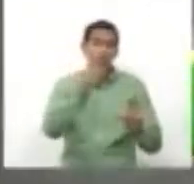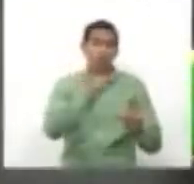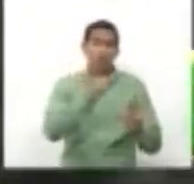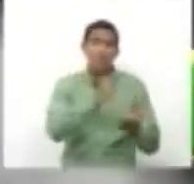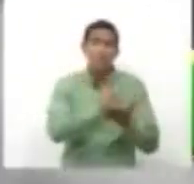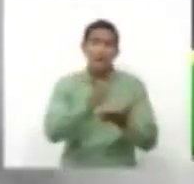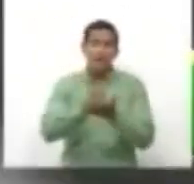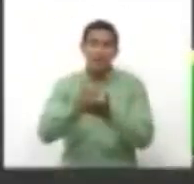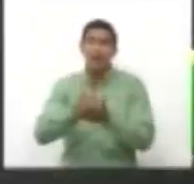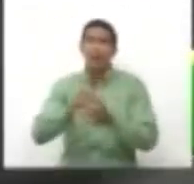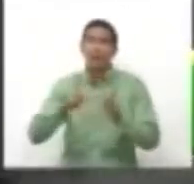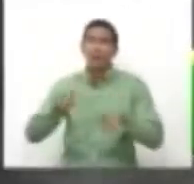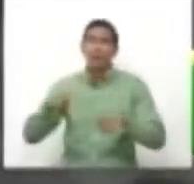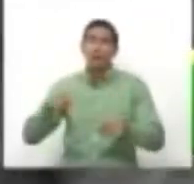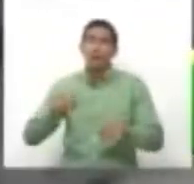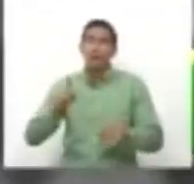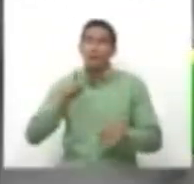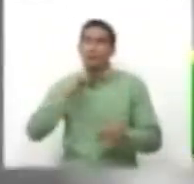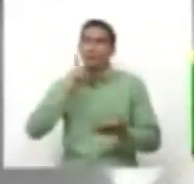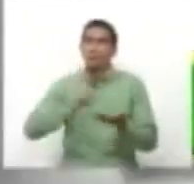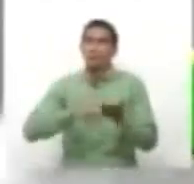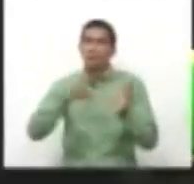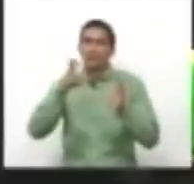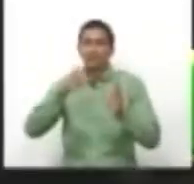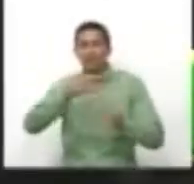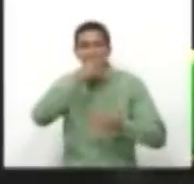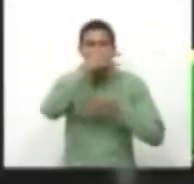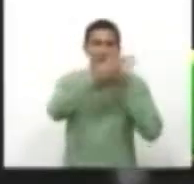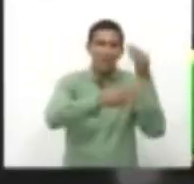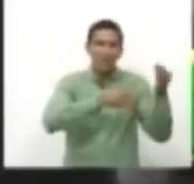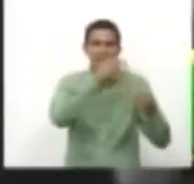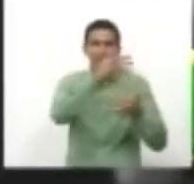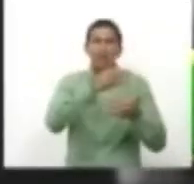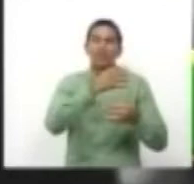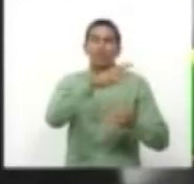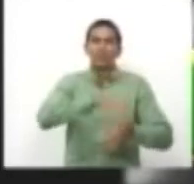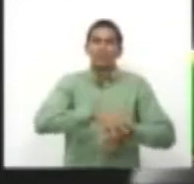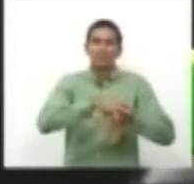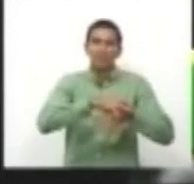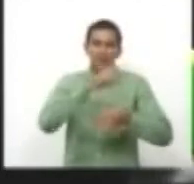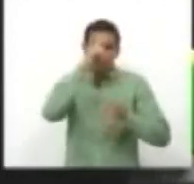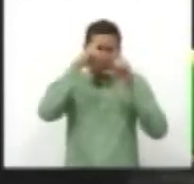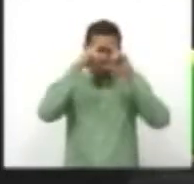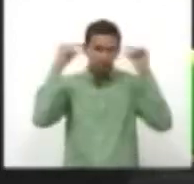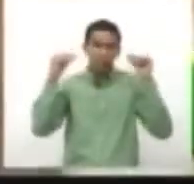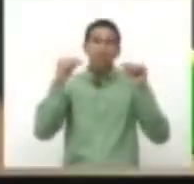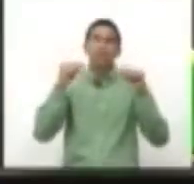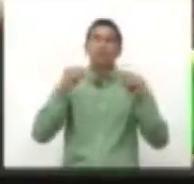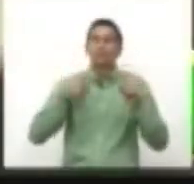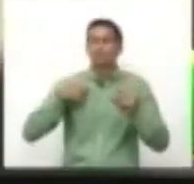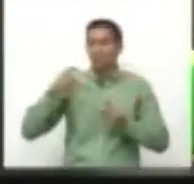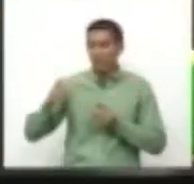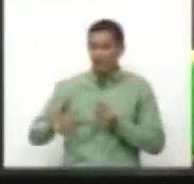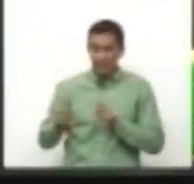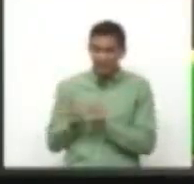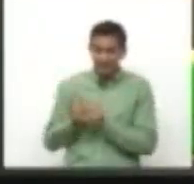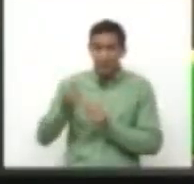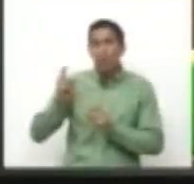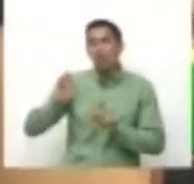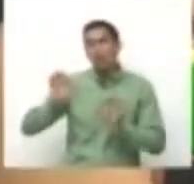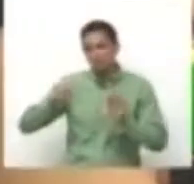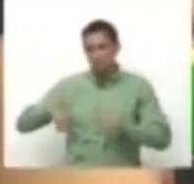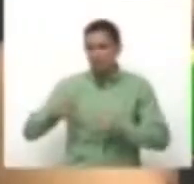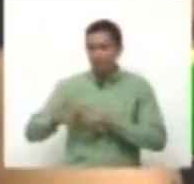han denunciado en medicina legal agresiones por parte de sus parejas o exparejas, por razones que van desde problemas económicos, celos o